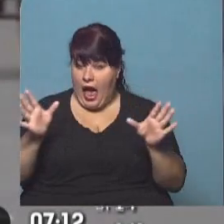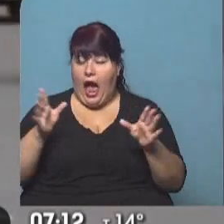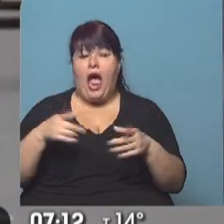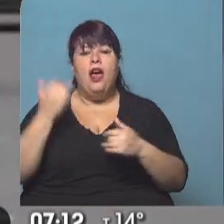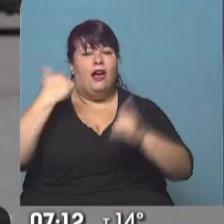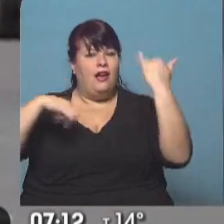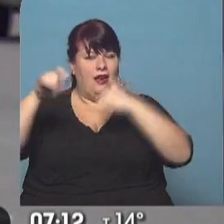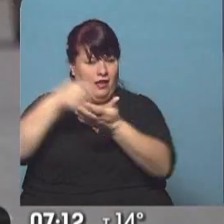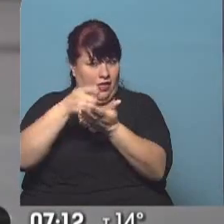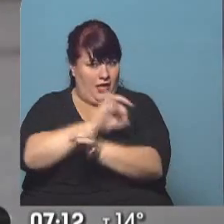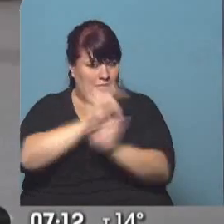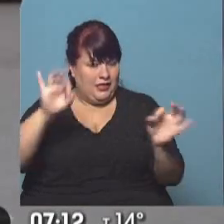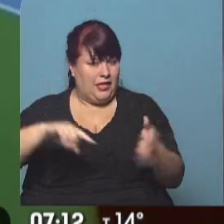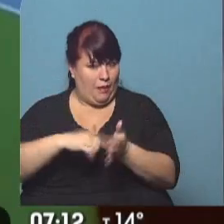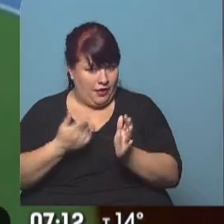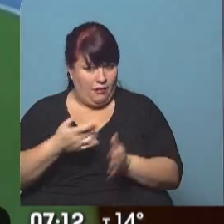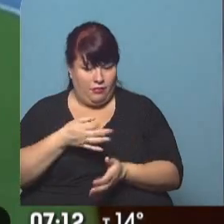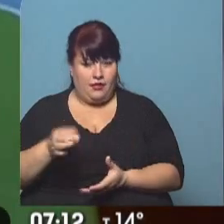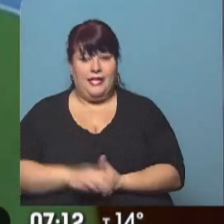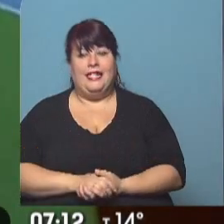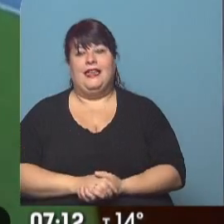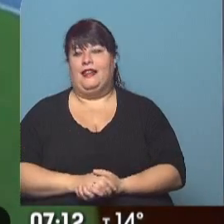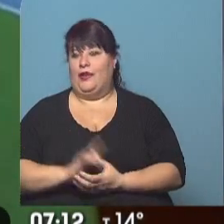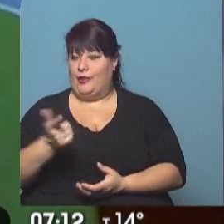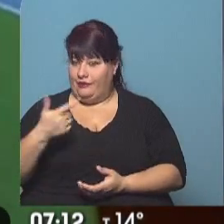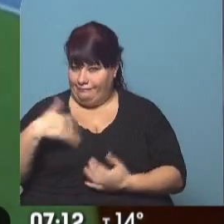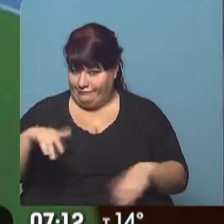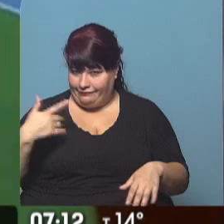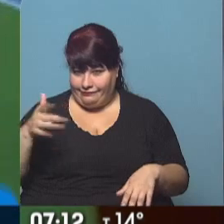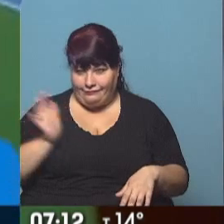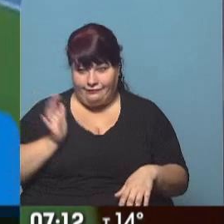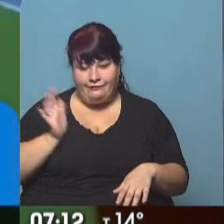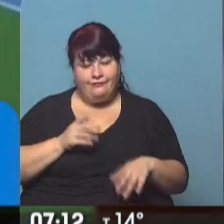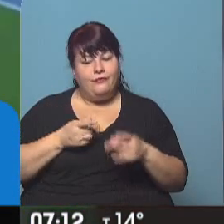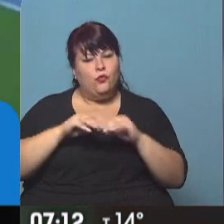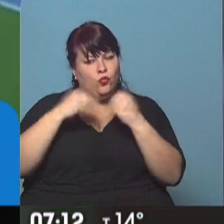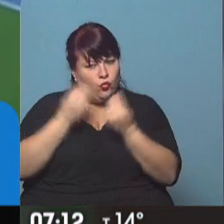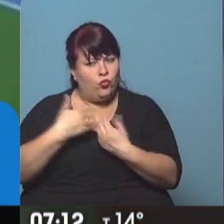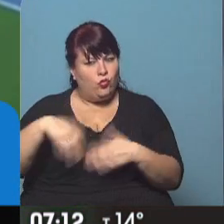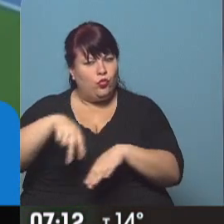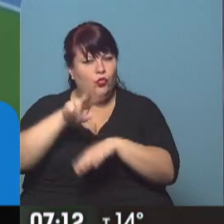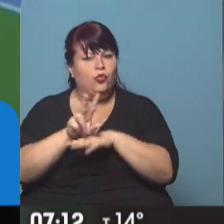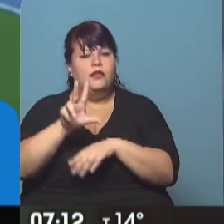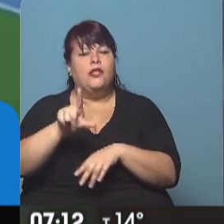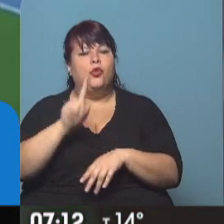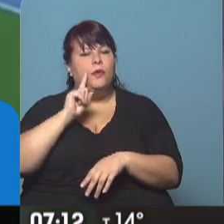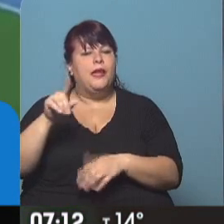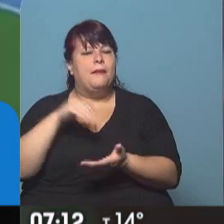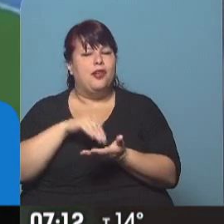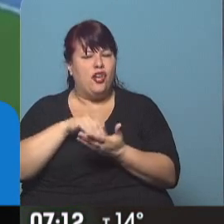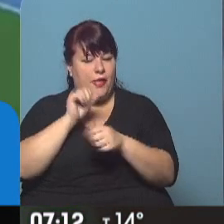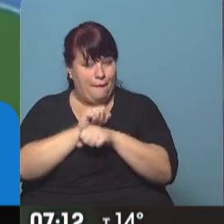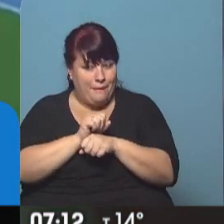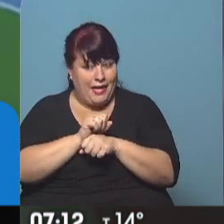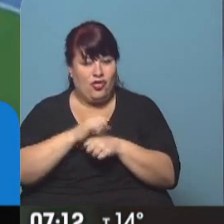pérdida de inversión no realizada en la ciudad impresionante una suma importantísima casi 31 mil millones de